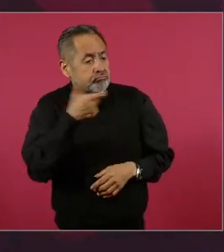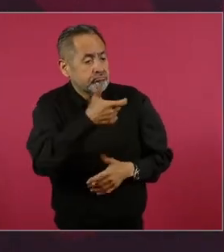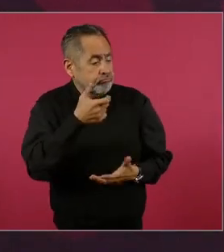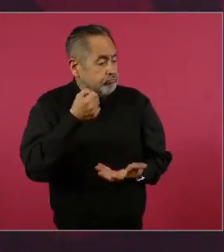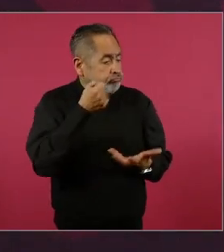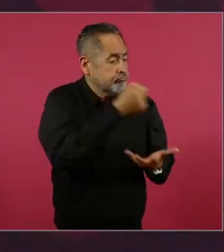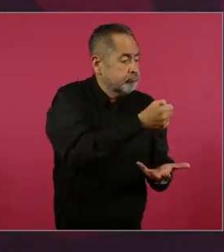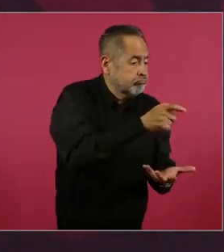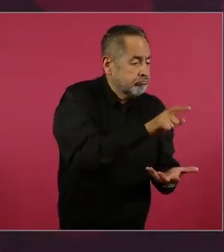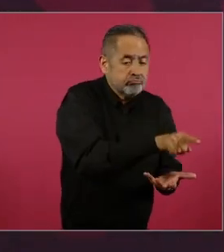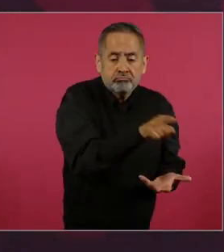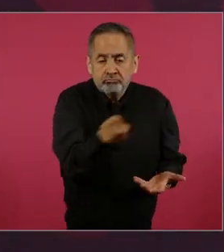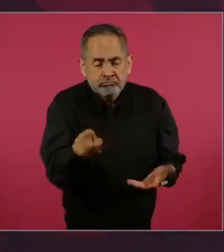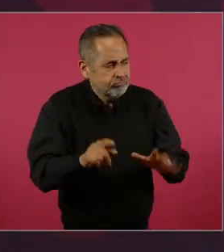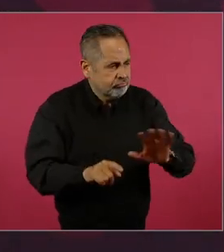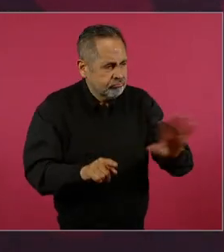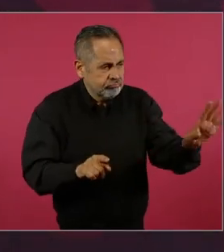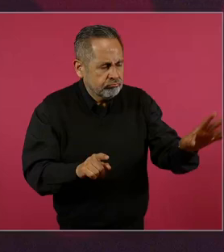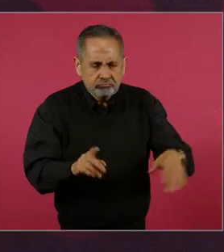sin intermediarios,